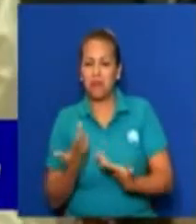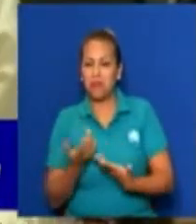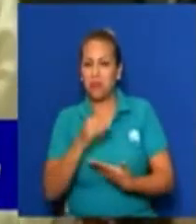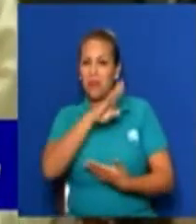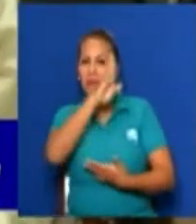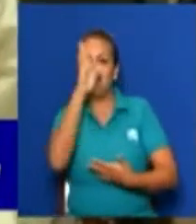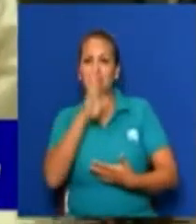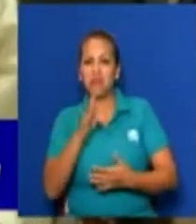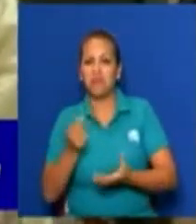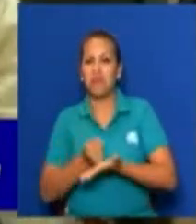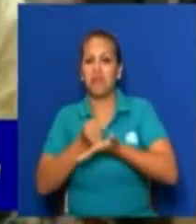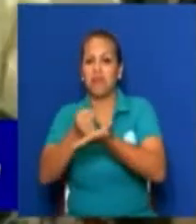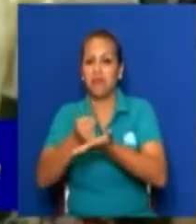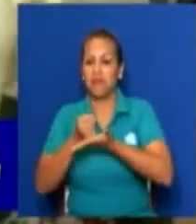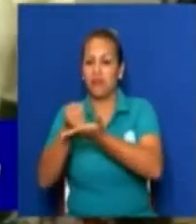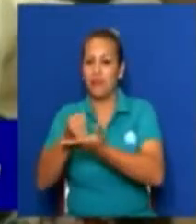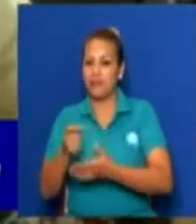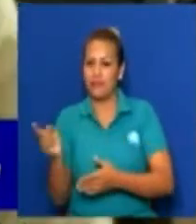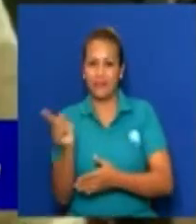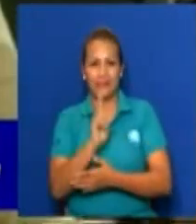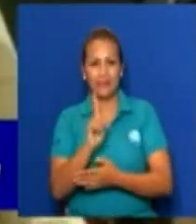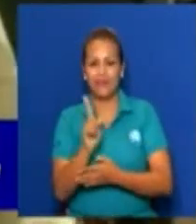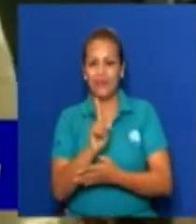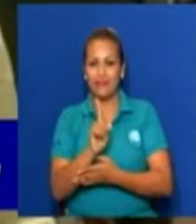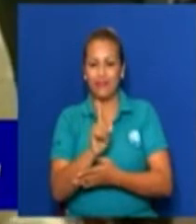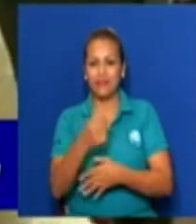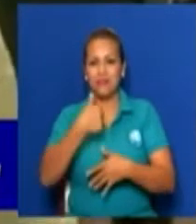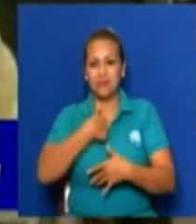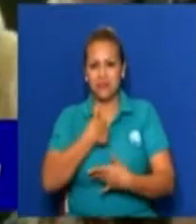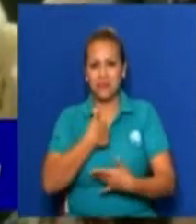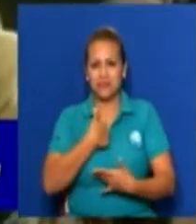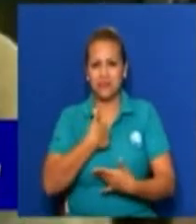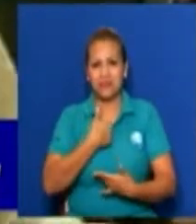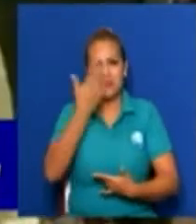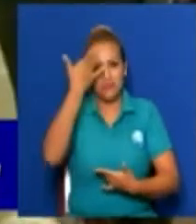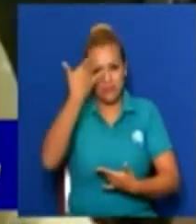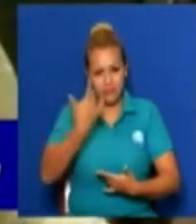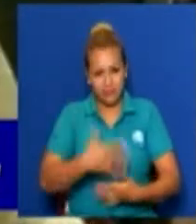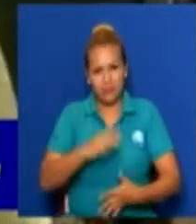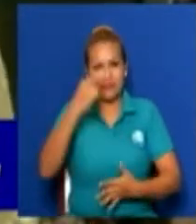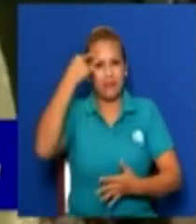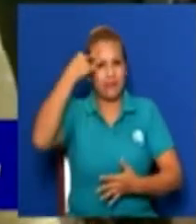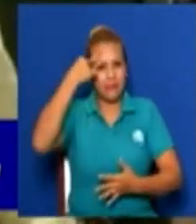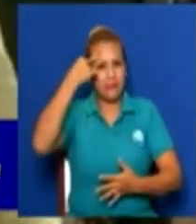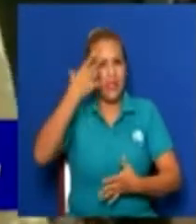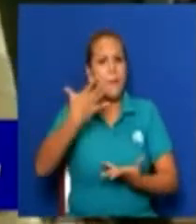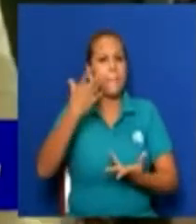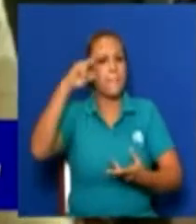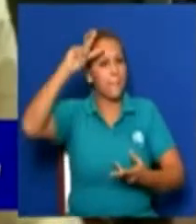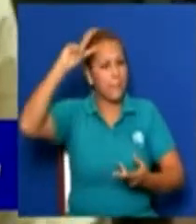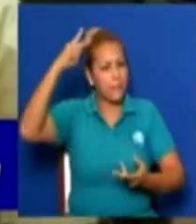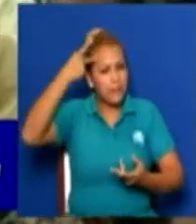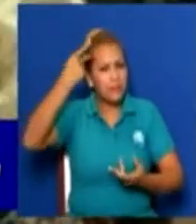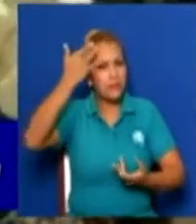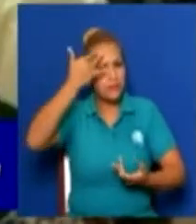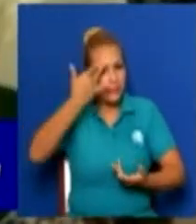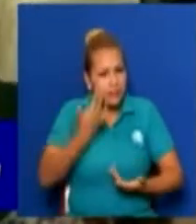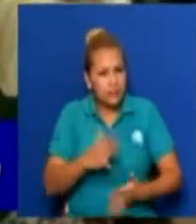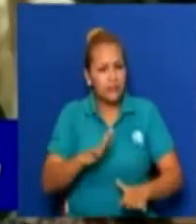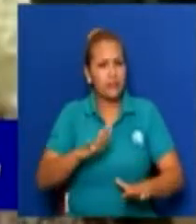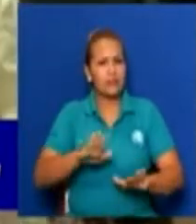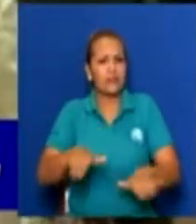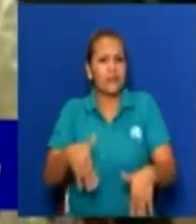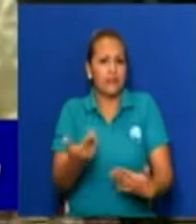ayudar. Yo, desde que tengo razón o pensamiento político, que me